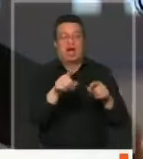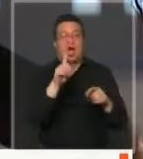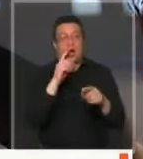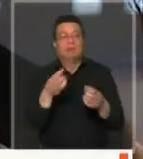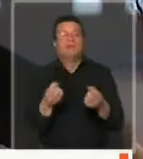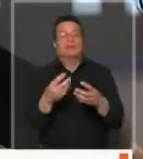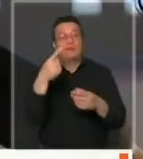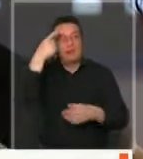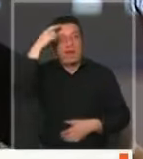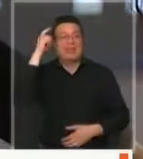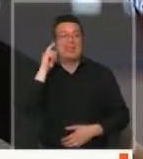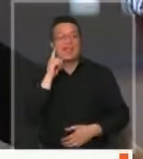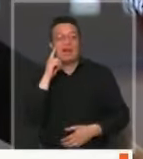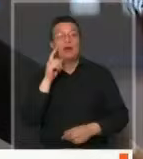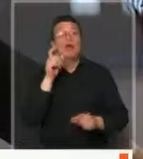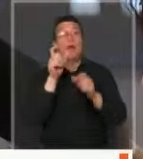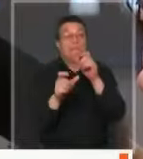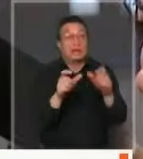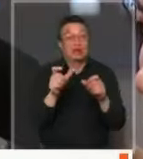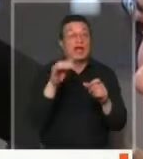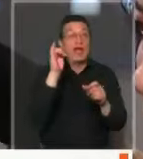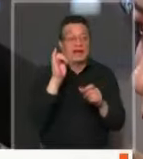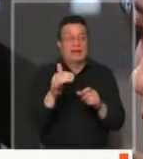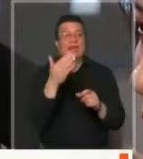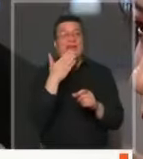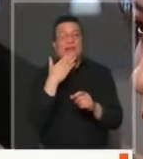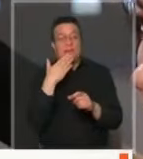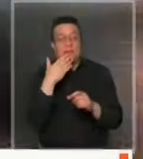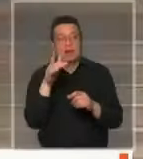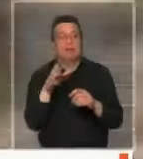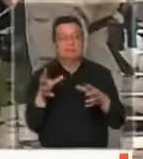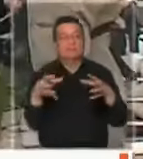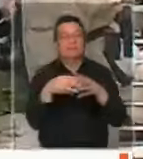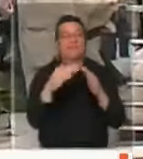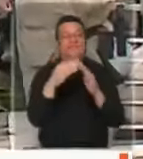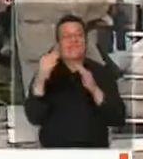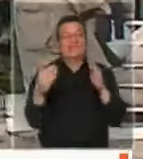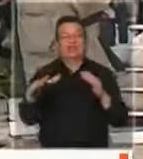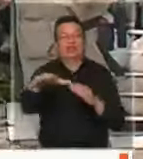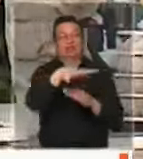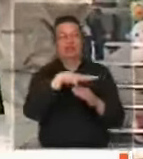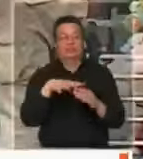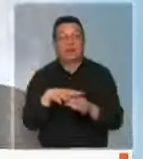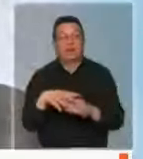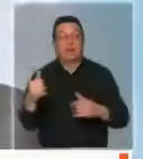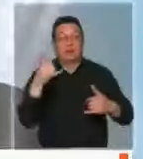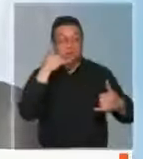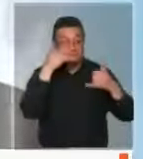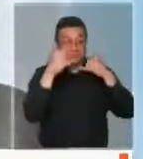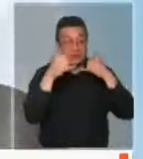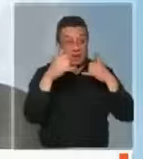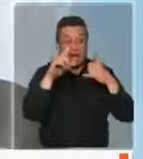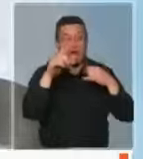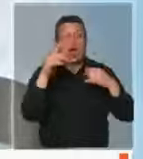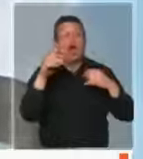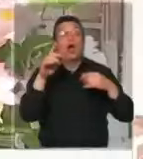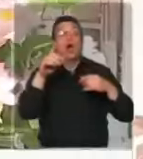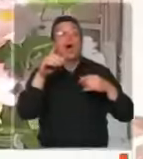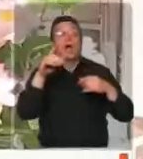daño no tan solo a la propiedad sino que en algunas ocasiones a la propia integridad de vecinos no se descarta que las llamadas balas locas que hirieron e